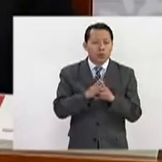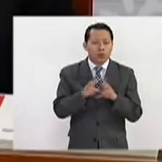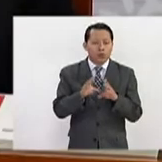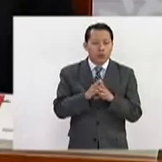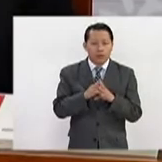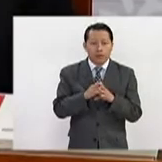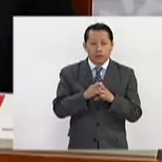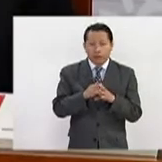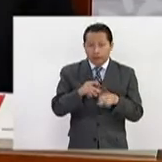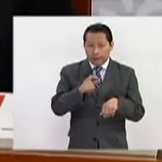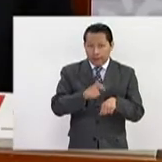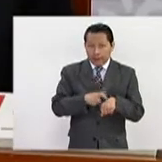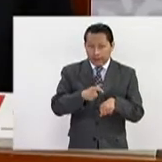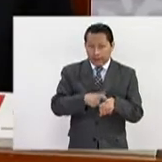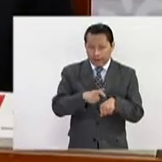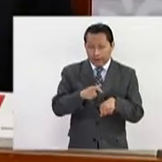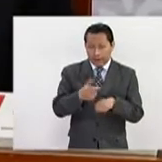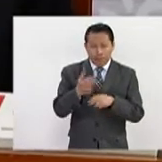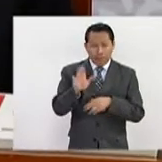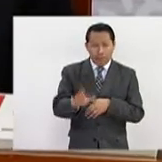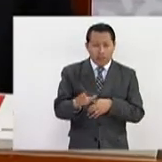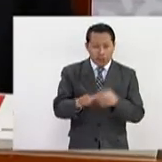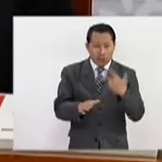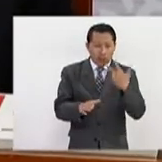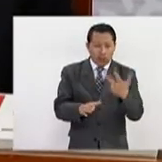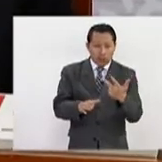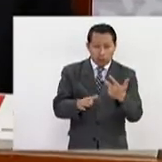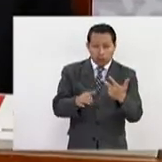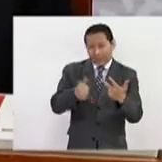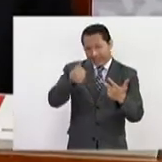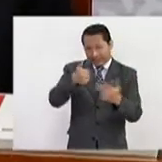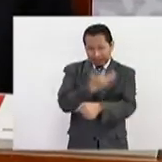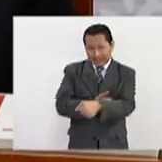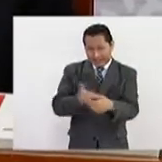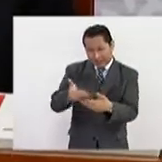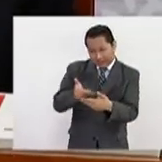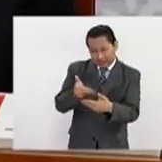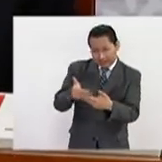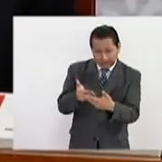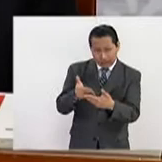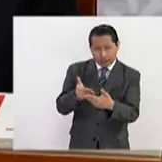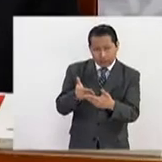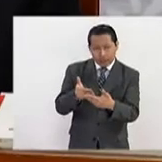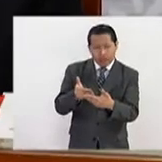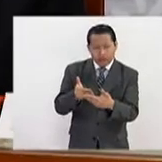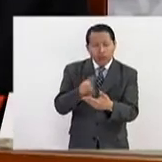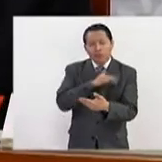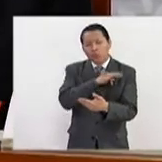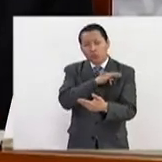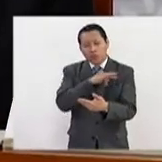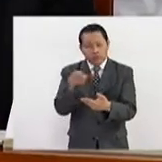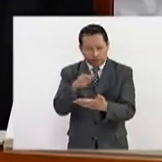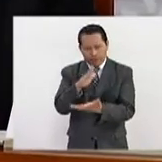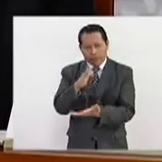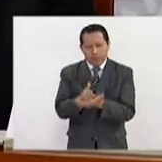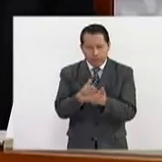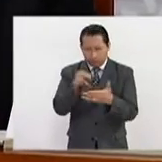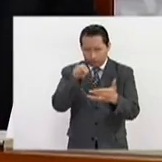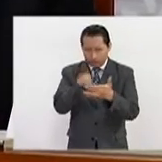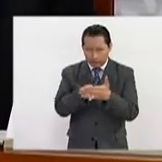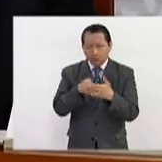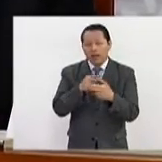las 6 de la tarde del miércoles 8, la ejecución se puede retrasar hasta que se